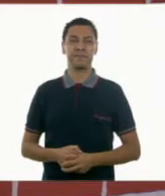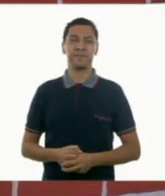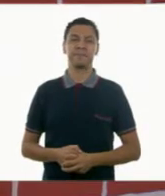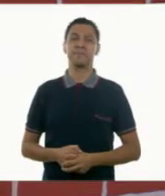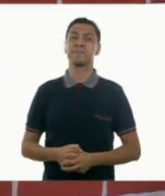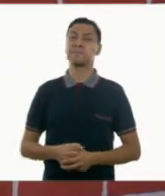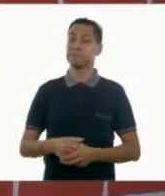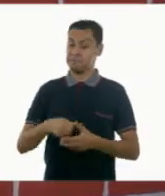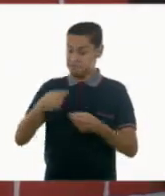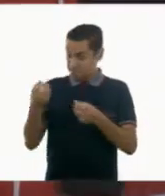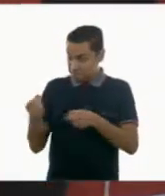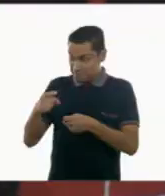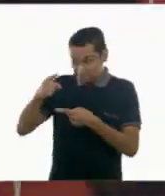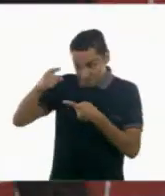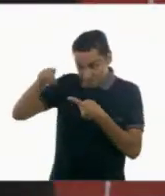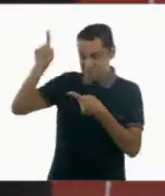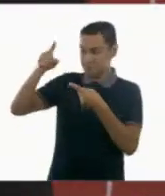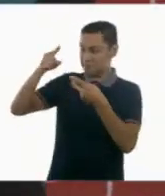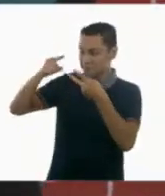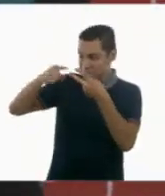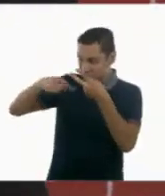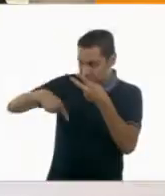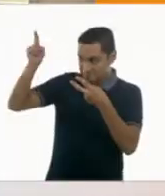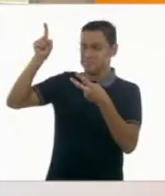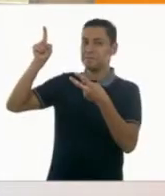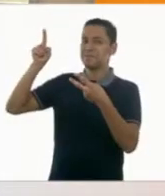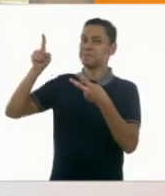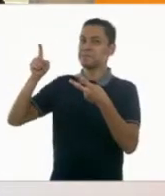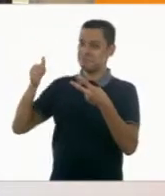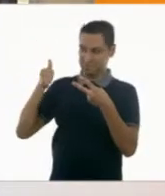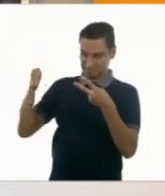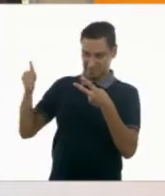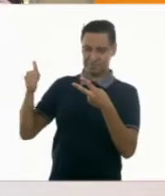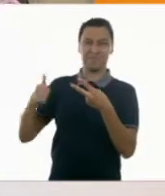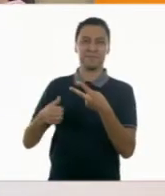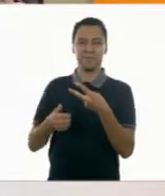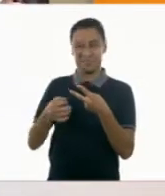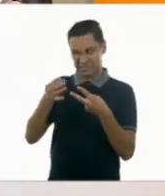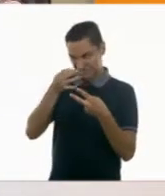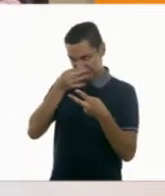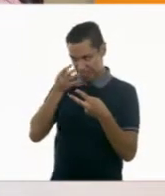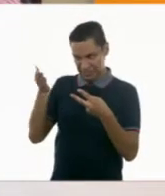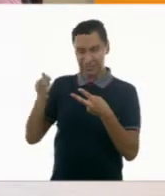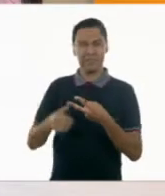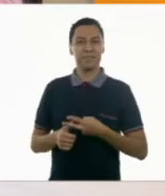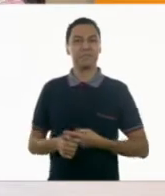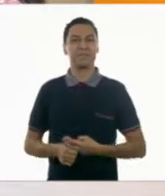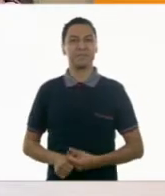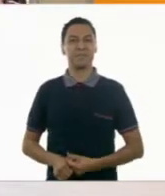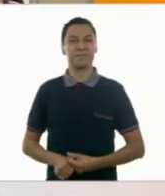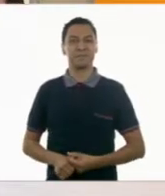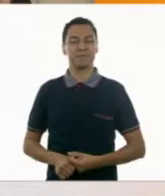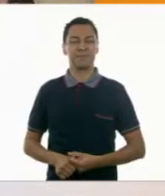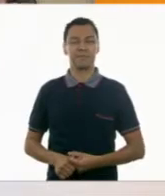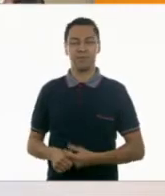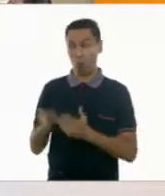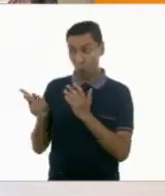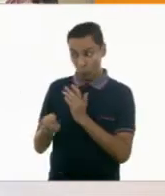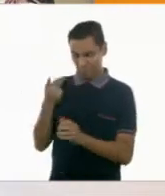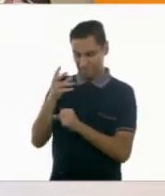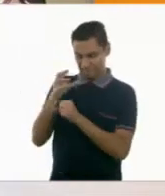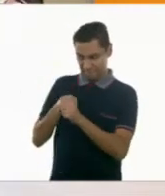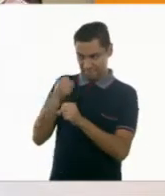Ay, 2 puntos. No, te acercaste muchísimo. Me hago para atrás. Vamos a